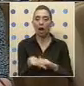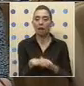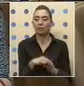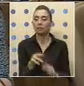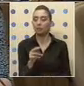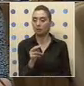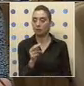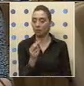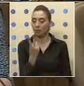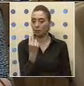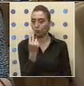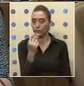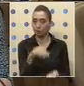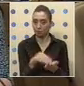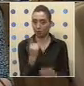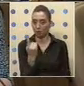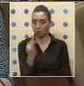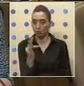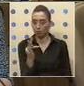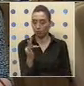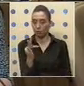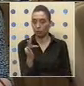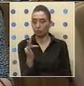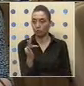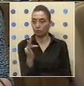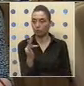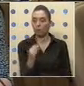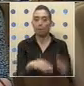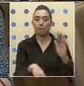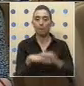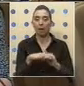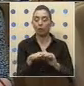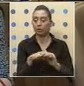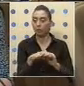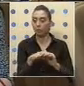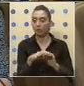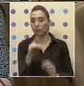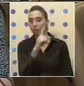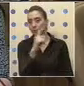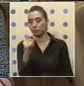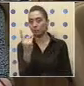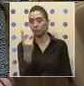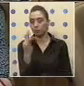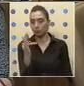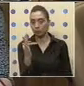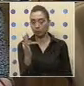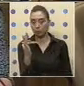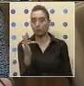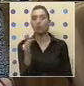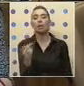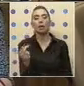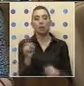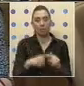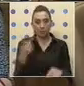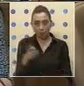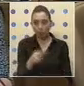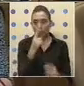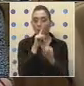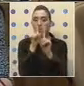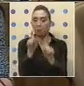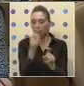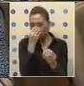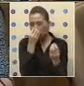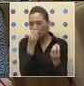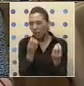2.000 UF, con un beneficio máximo absoluto de 100 UF. Nuevamente podemos preguntarnos de